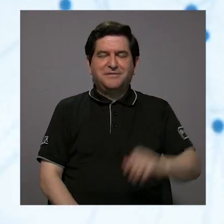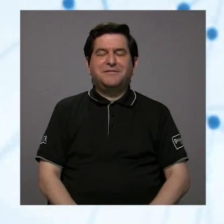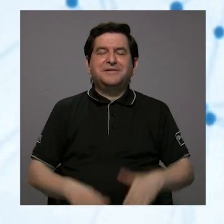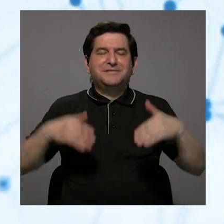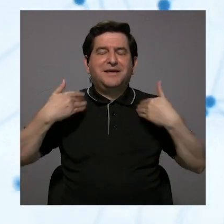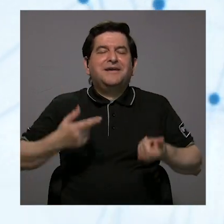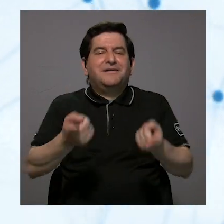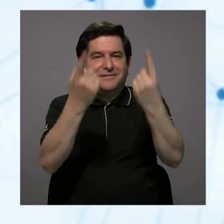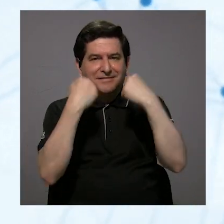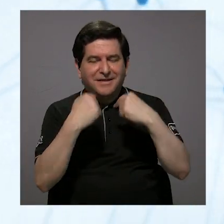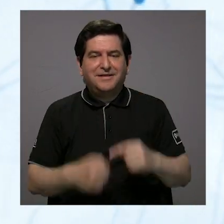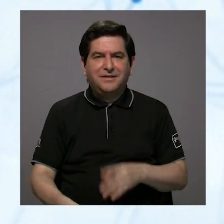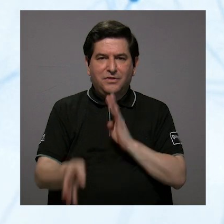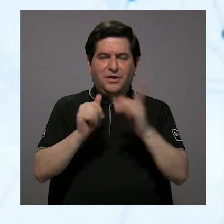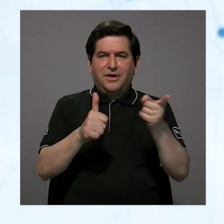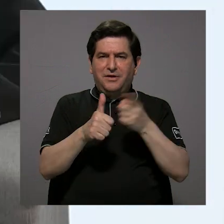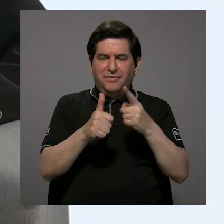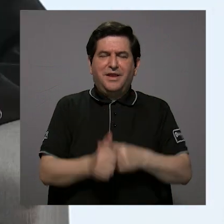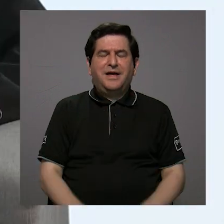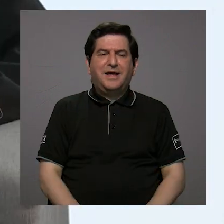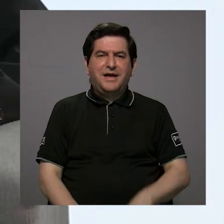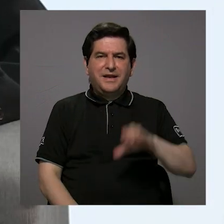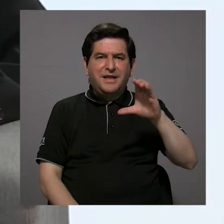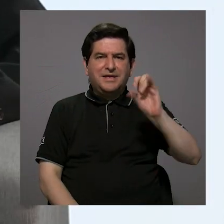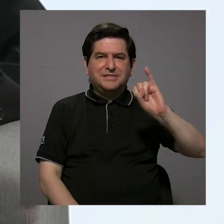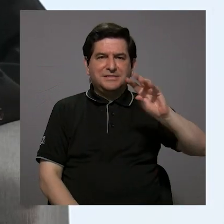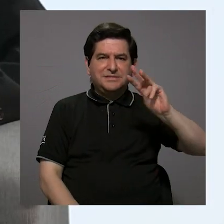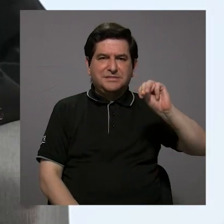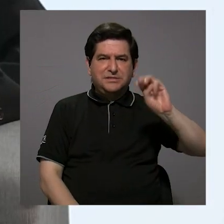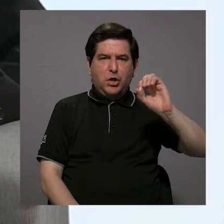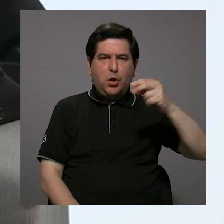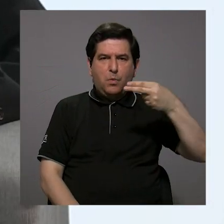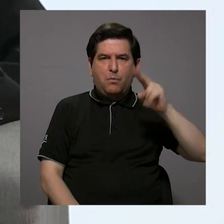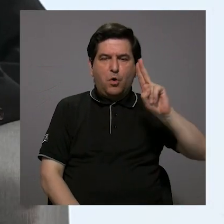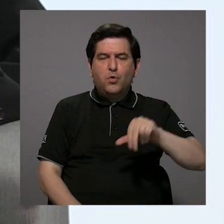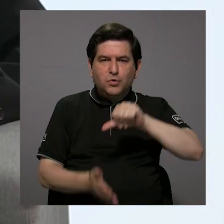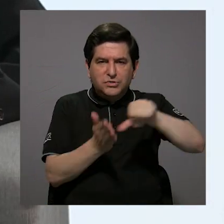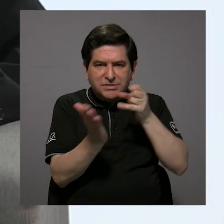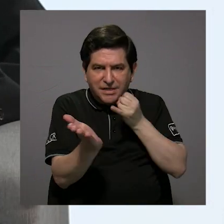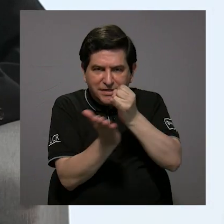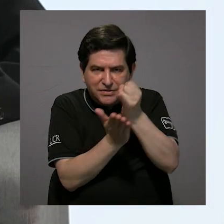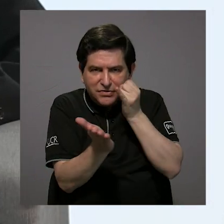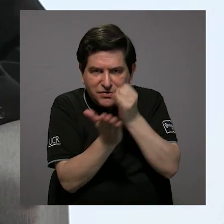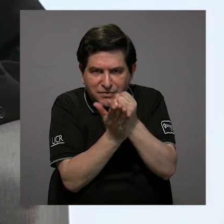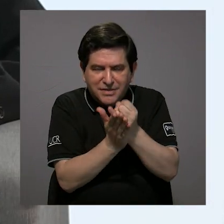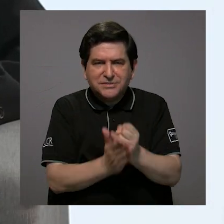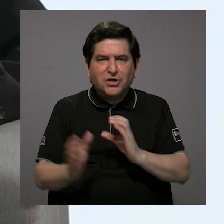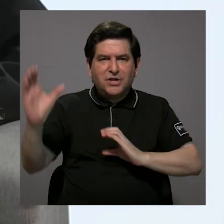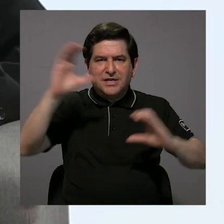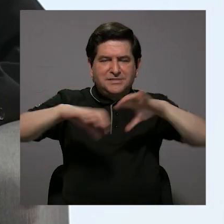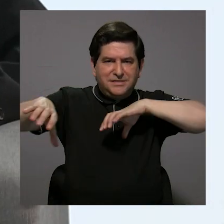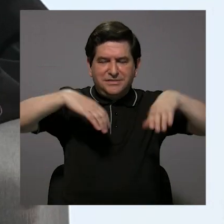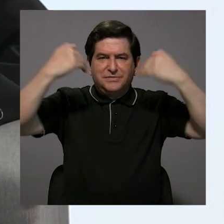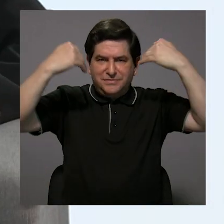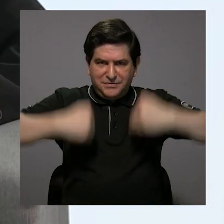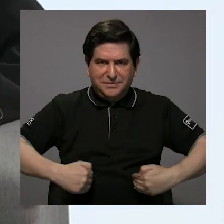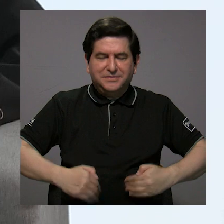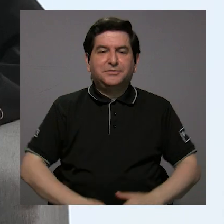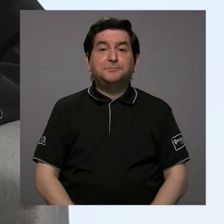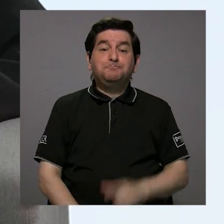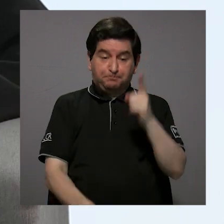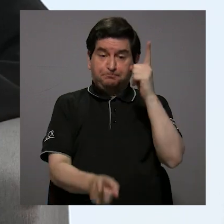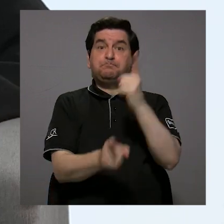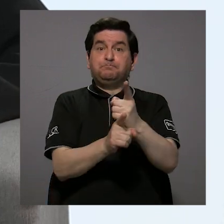Gustavo. Encantado de estar aquí. Hablemos primero del CIMOU, Centro de Investigación Ciencias del Movimiento